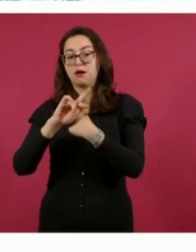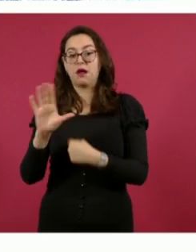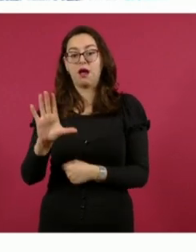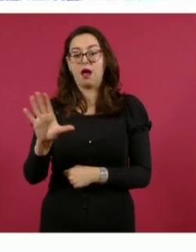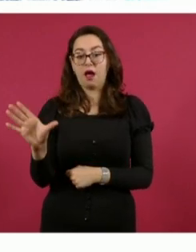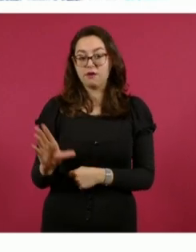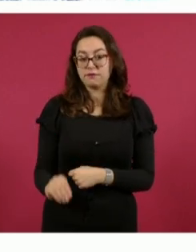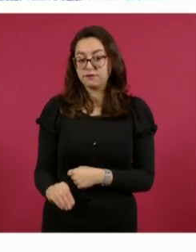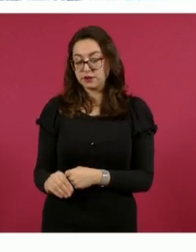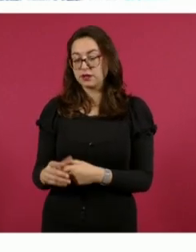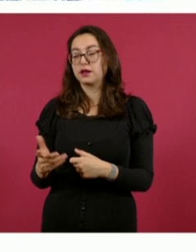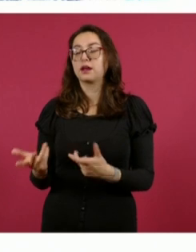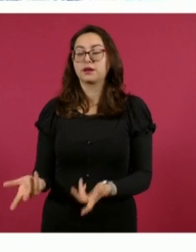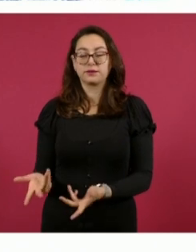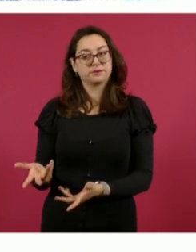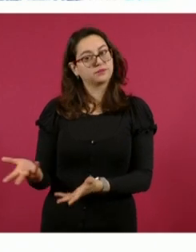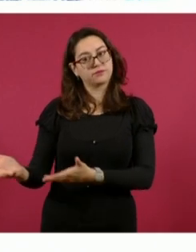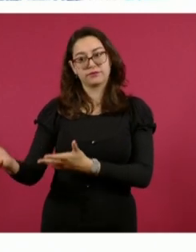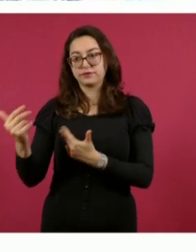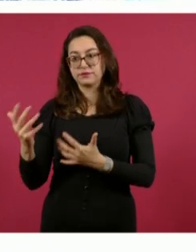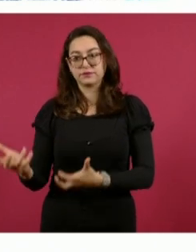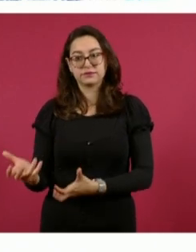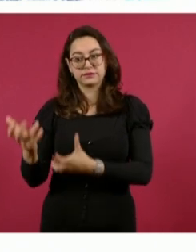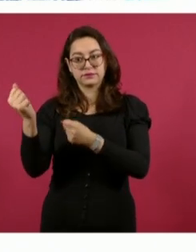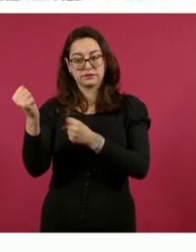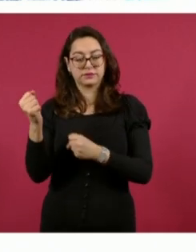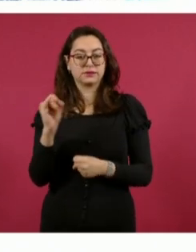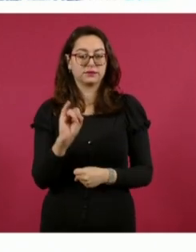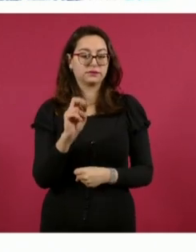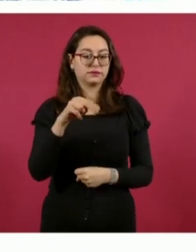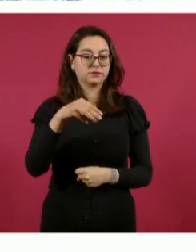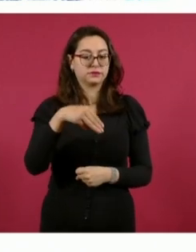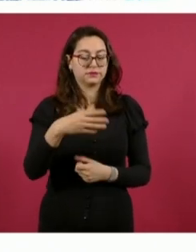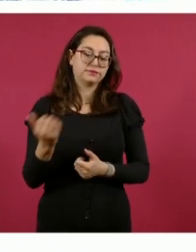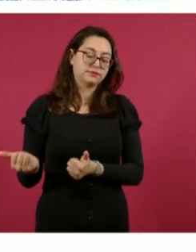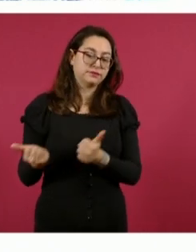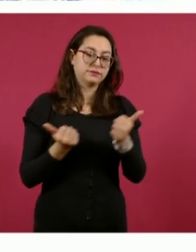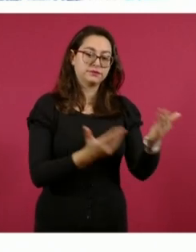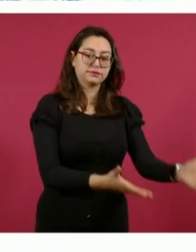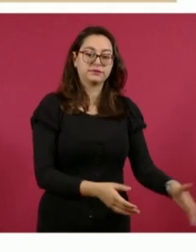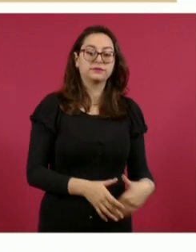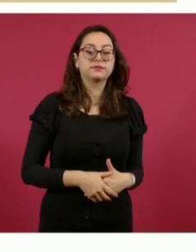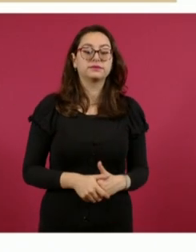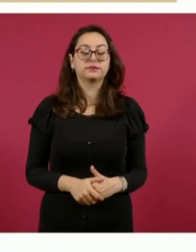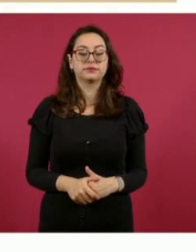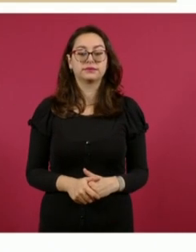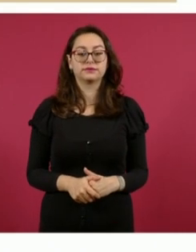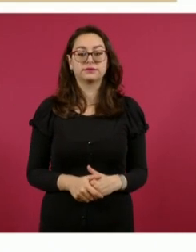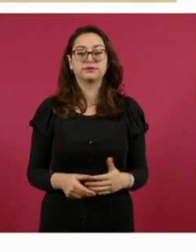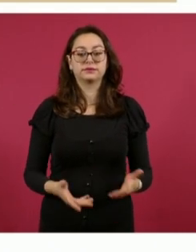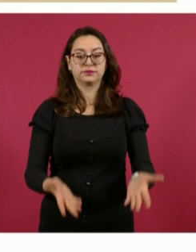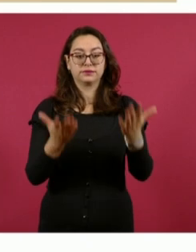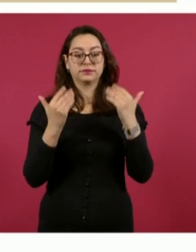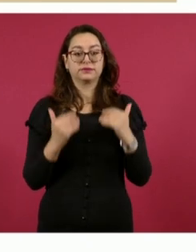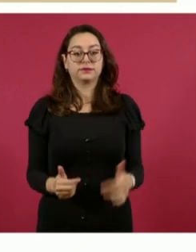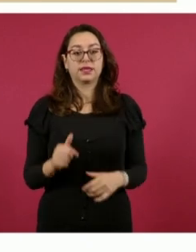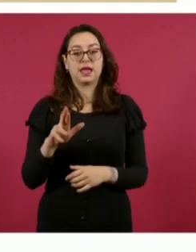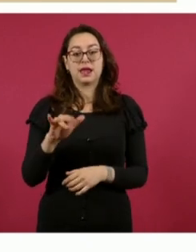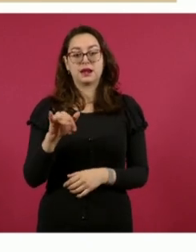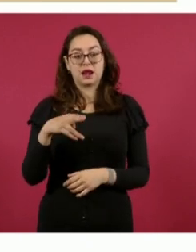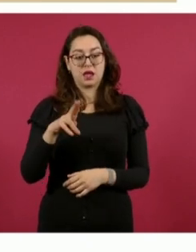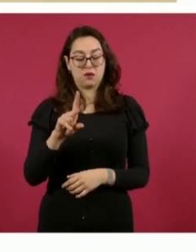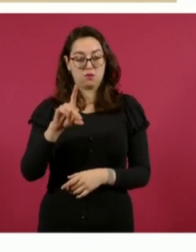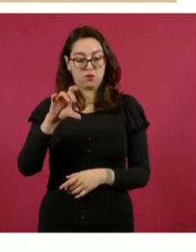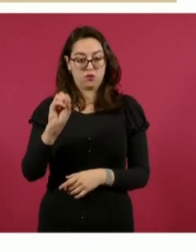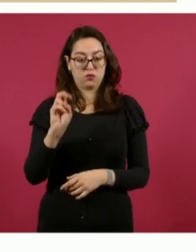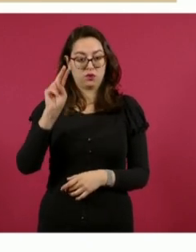todos entregados al Instituto Nacional de Migración. Adelante. Esta detención de Raimundo N., él